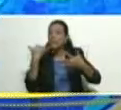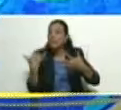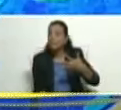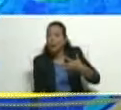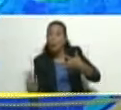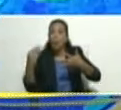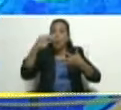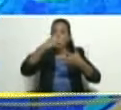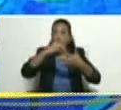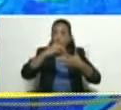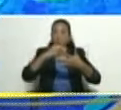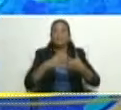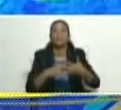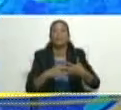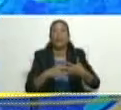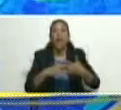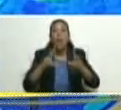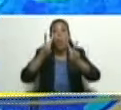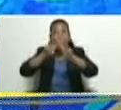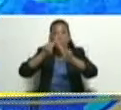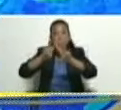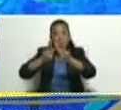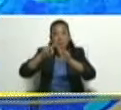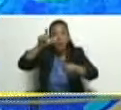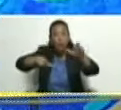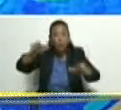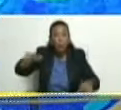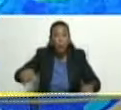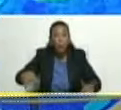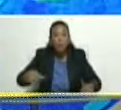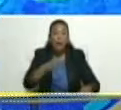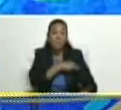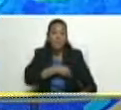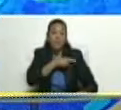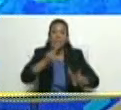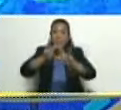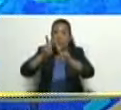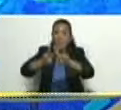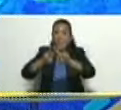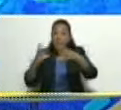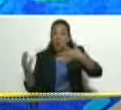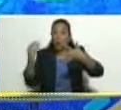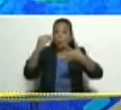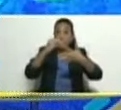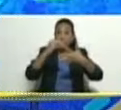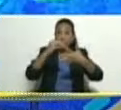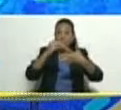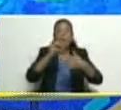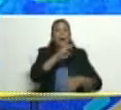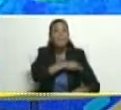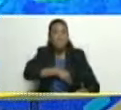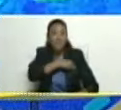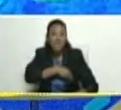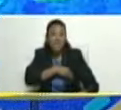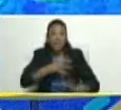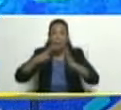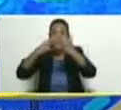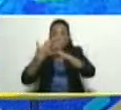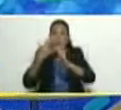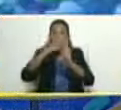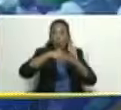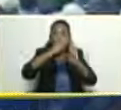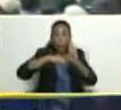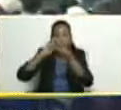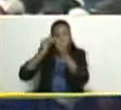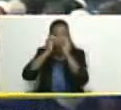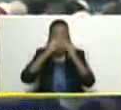inmediato. Los viviendos venezolanos, la gran misión Vivienda Venezuela, la gran misión Barrio Nuevo, Barrio